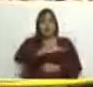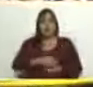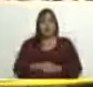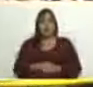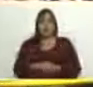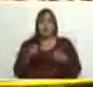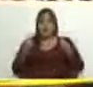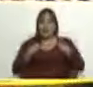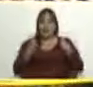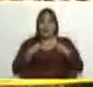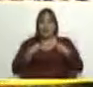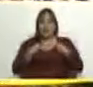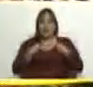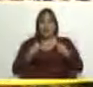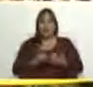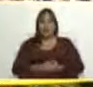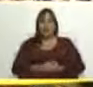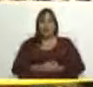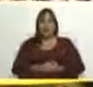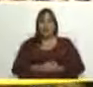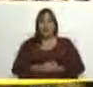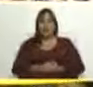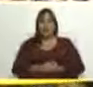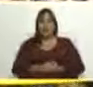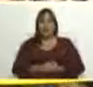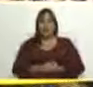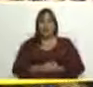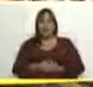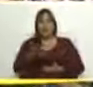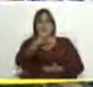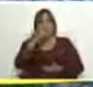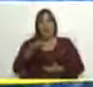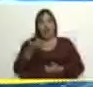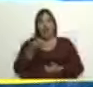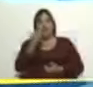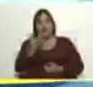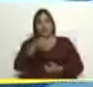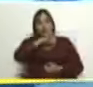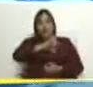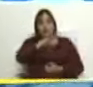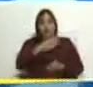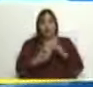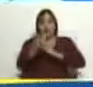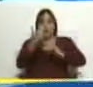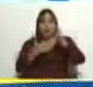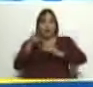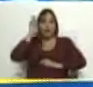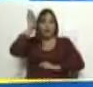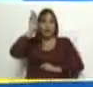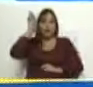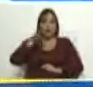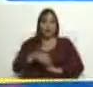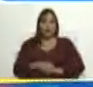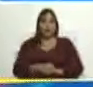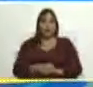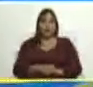la vida, para recuperar el estado de bienestar, para construir el futuro.